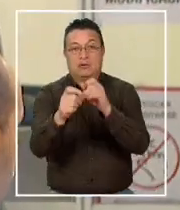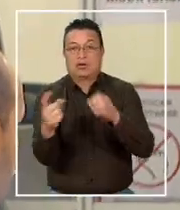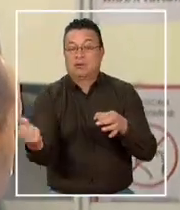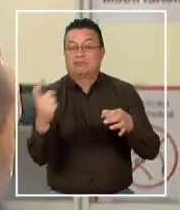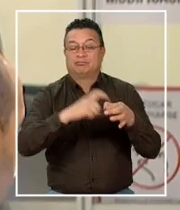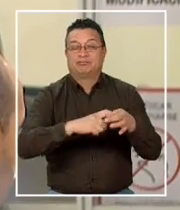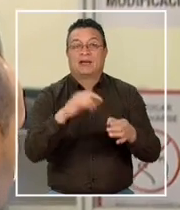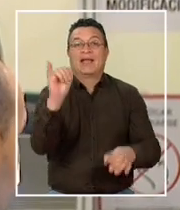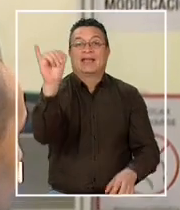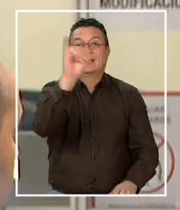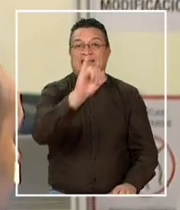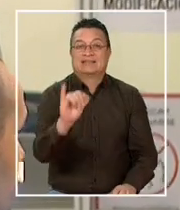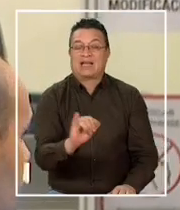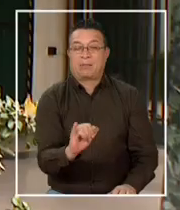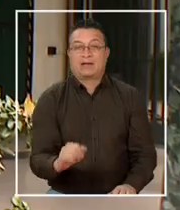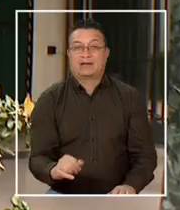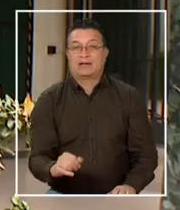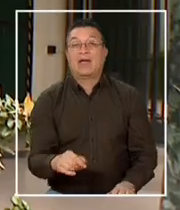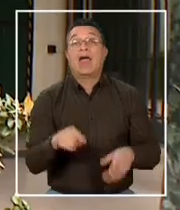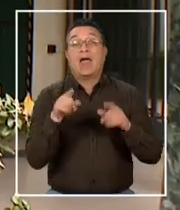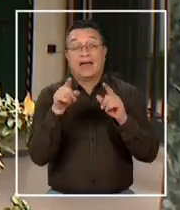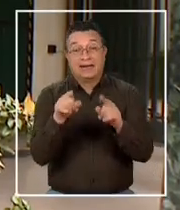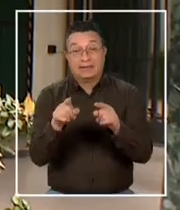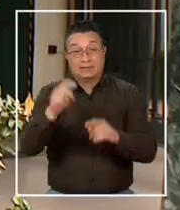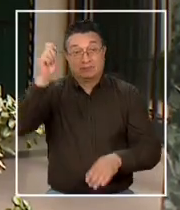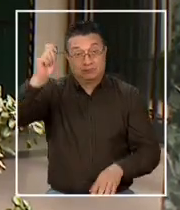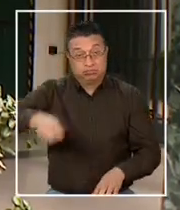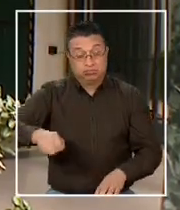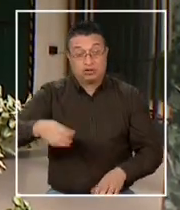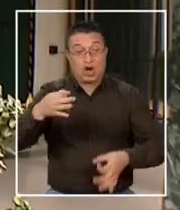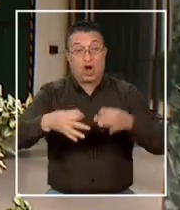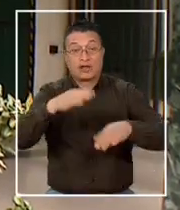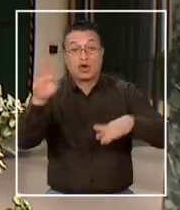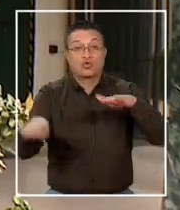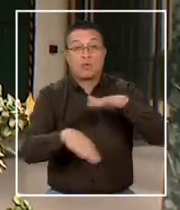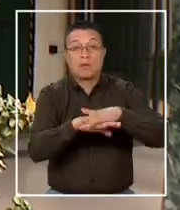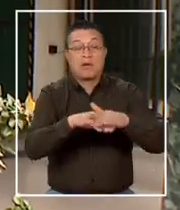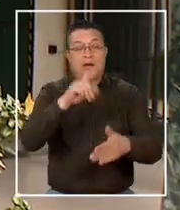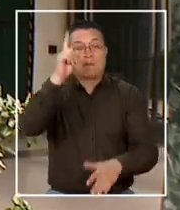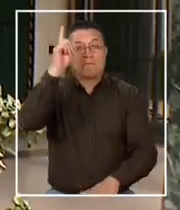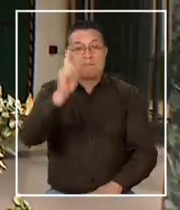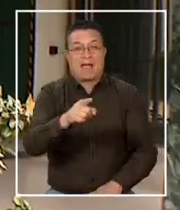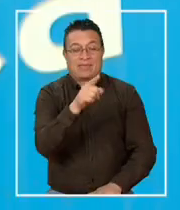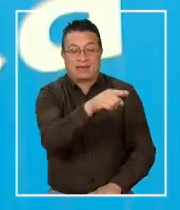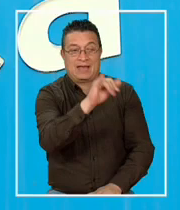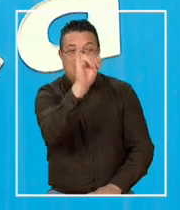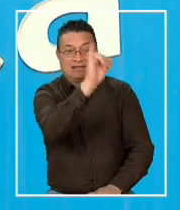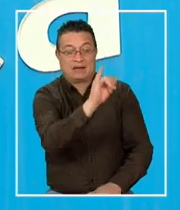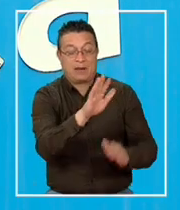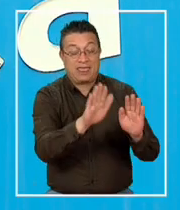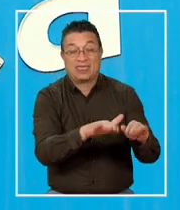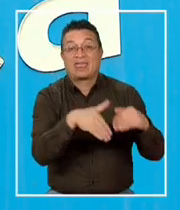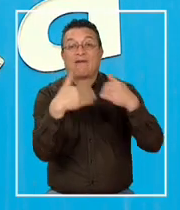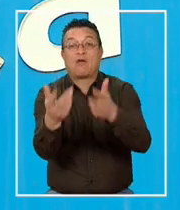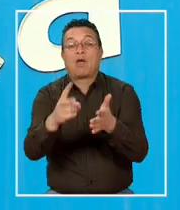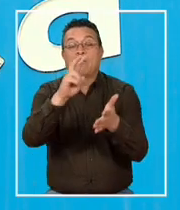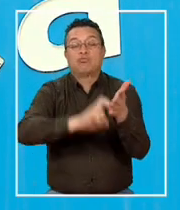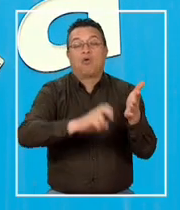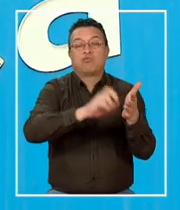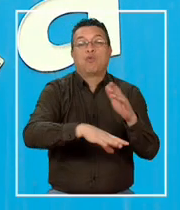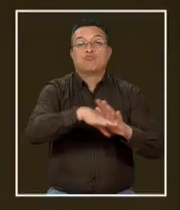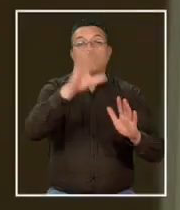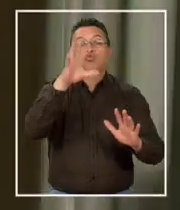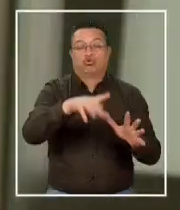afiliados al sistema privado de salud, tras el fallo de la Corte Suprema que ordenó a las aseguradoras devolver cobros en exceso